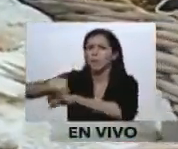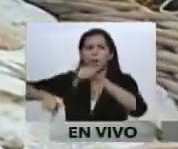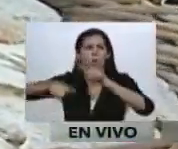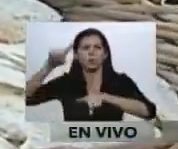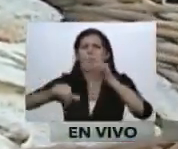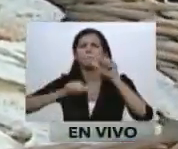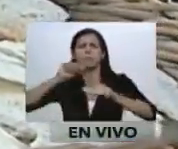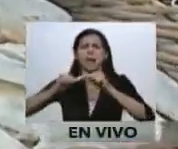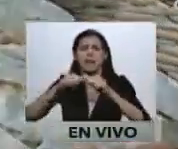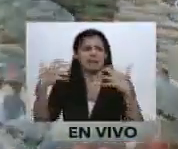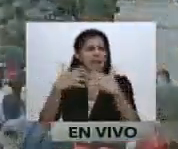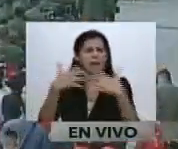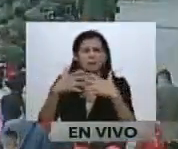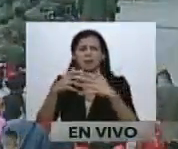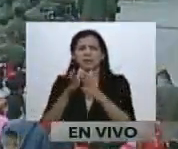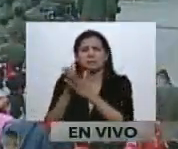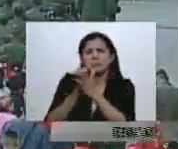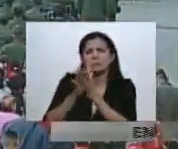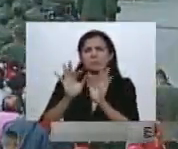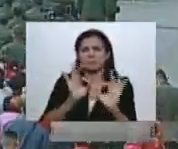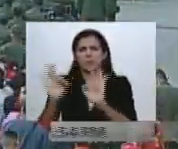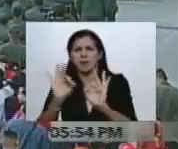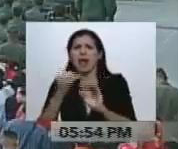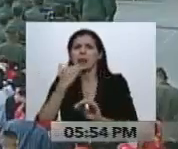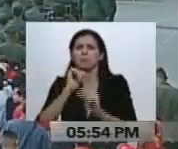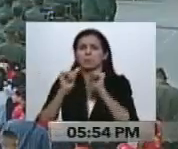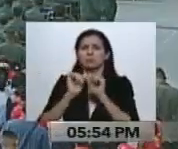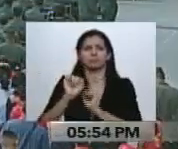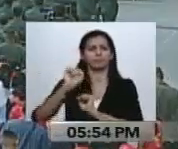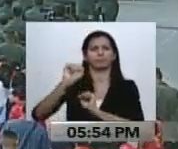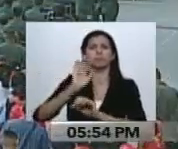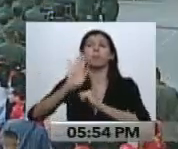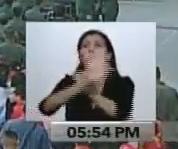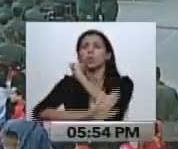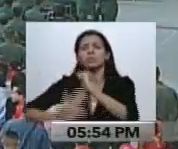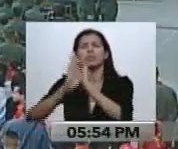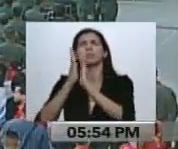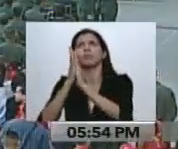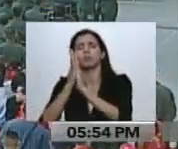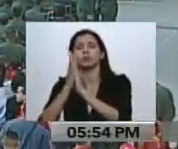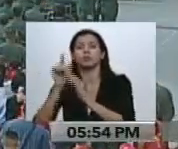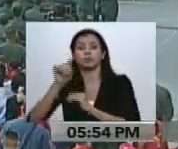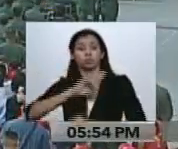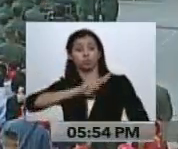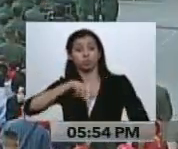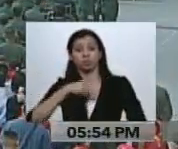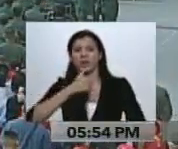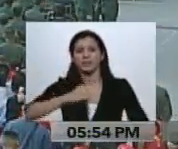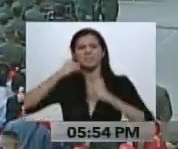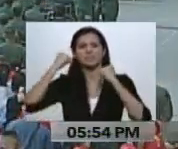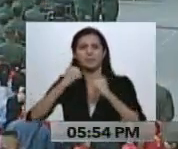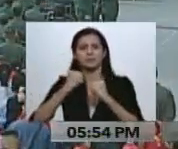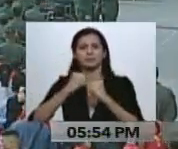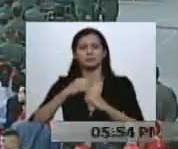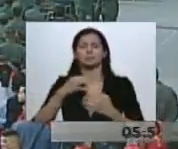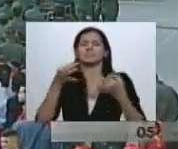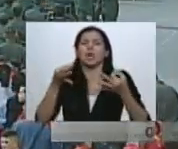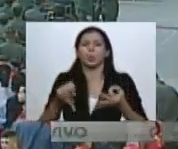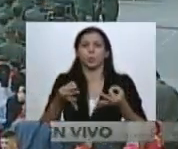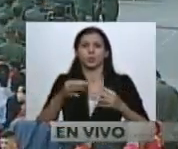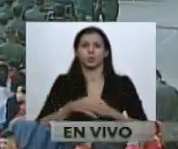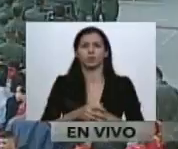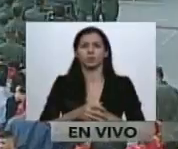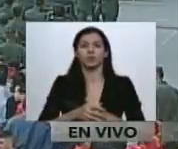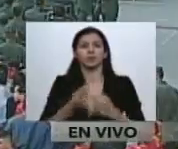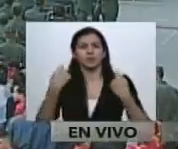guerras psicológicas a las que nos han sometido. Sea la resistencia, la convicción por una